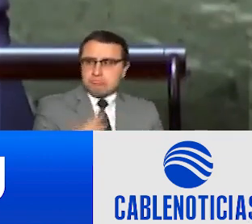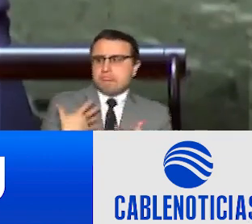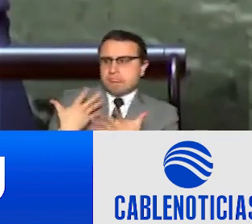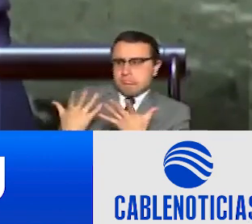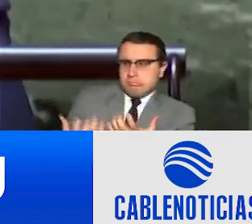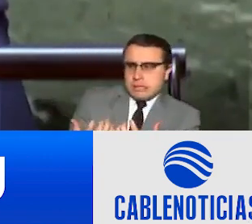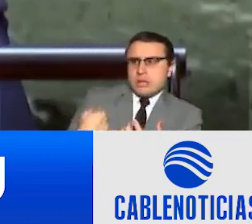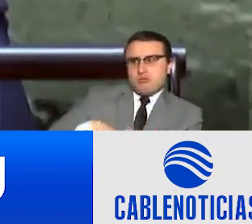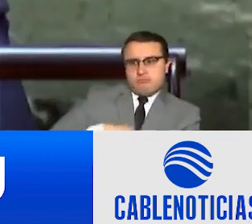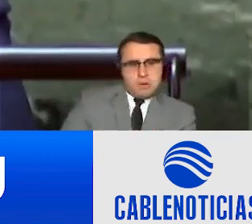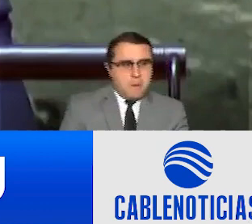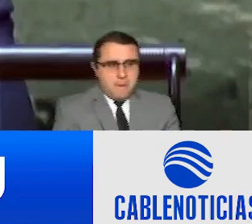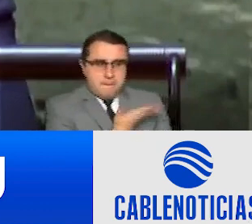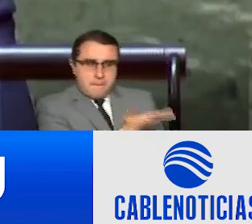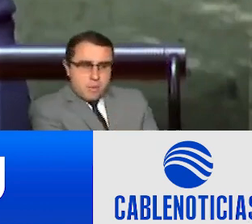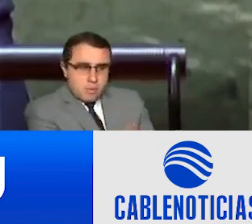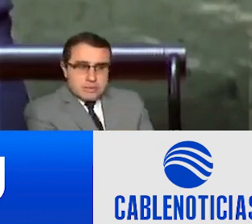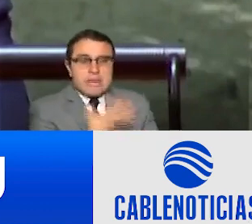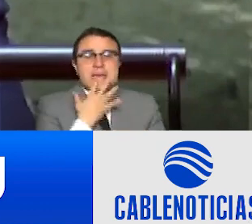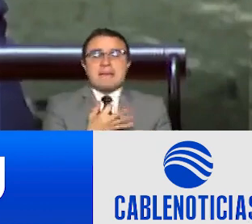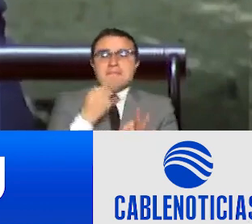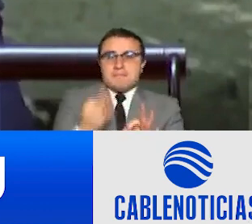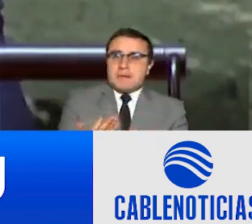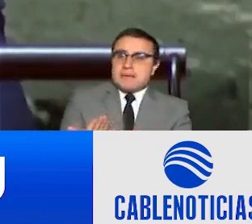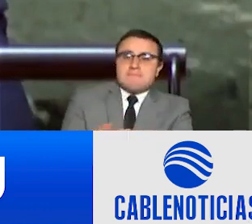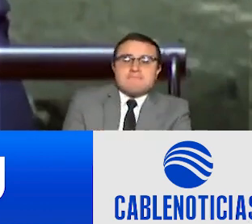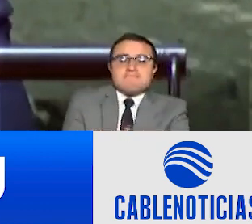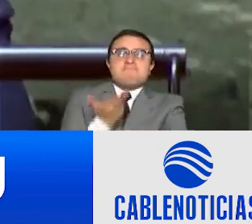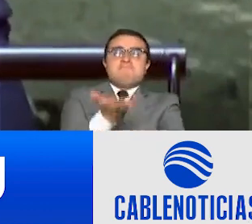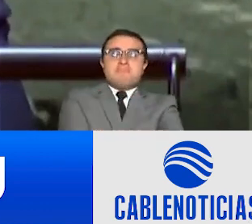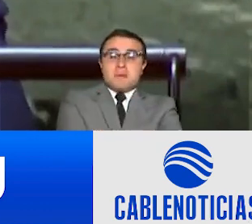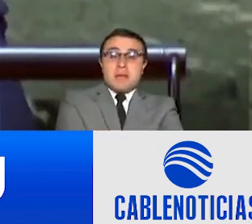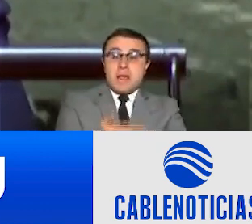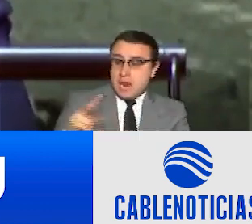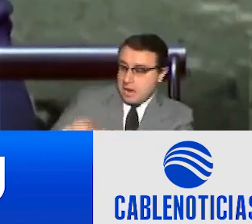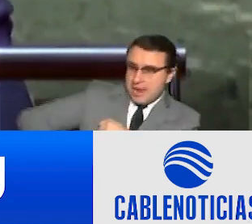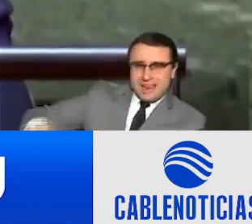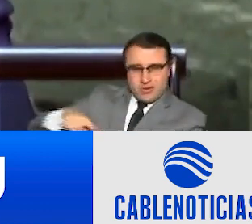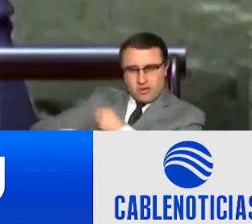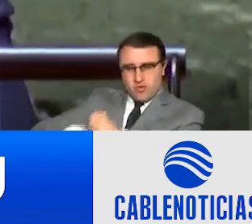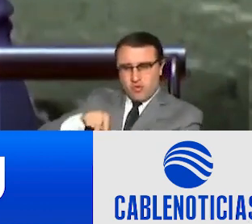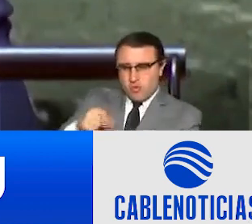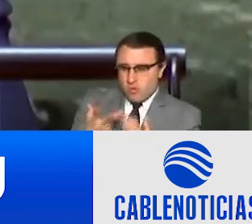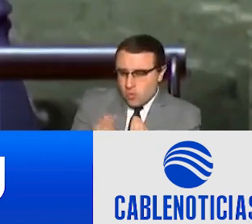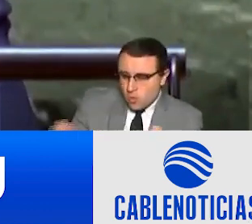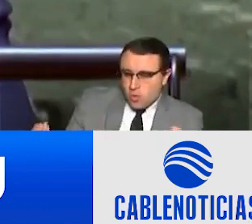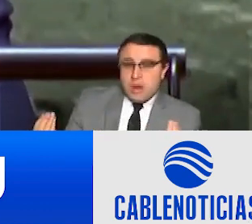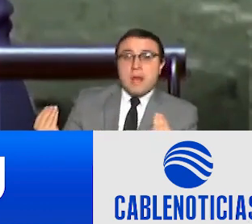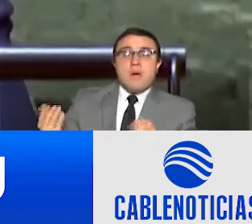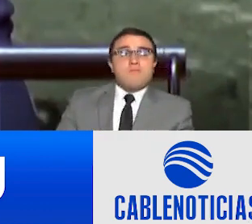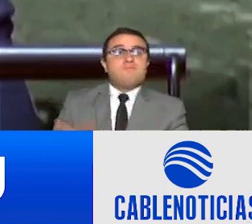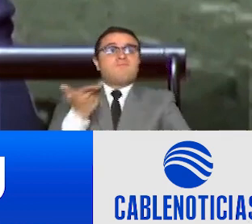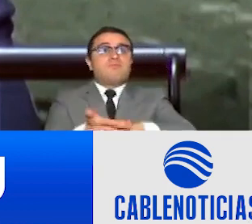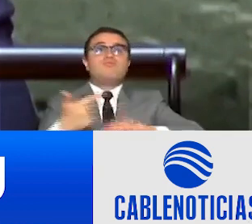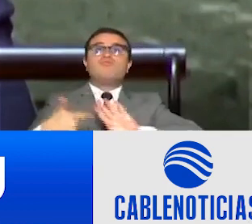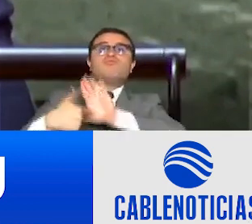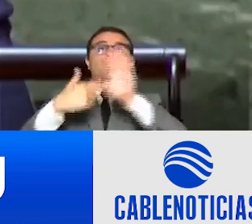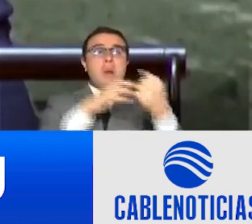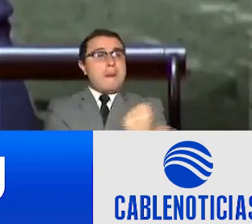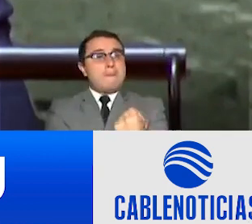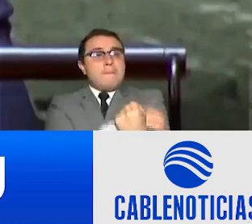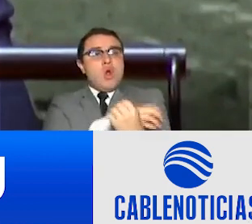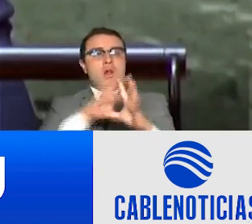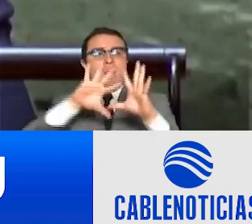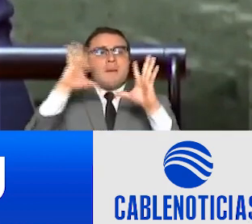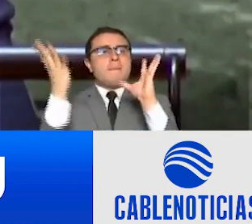que esta propuesta fuera llevada también por los pueblos indígenas a los poderes del mundo,